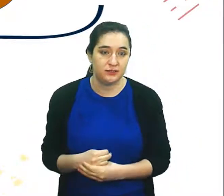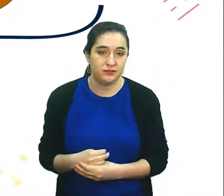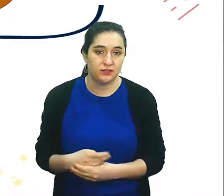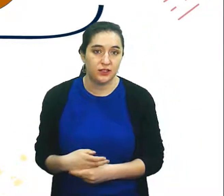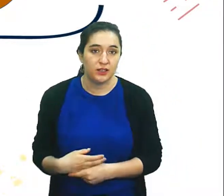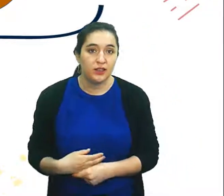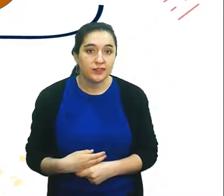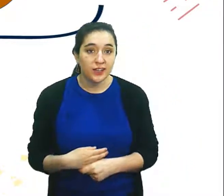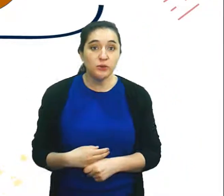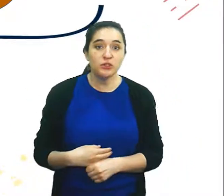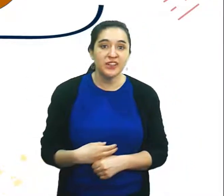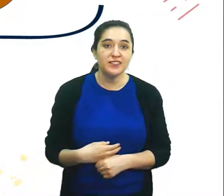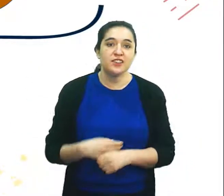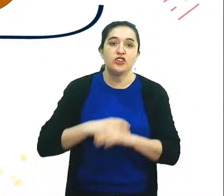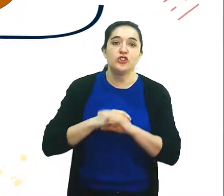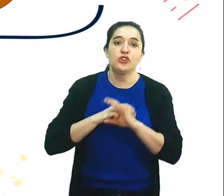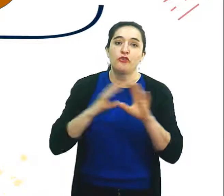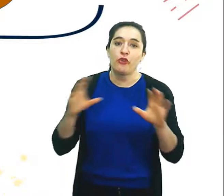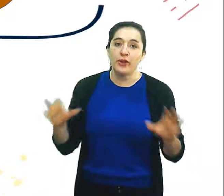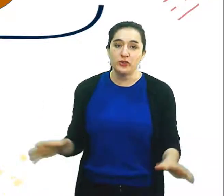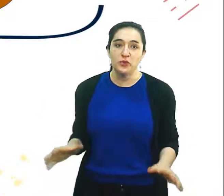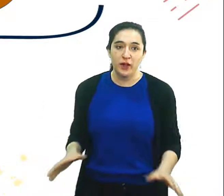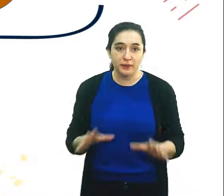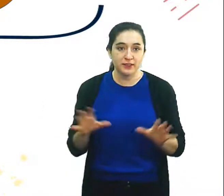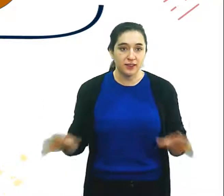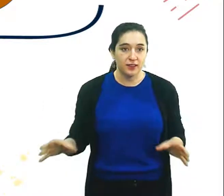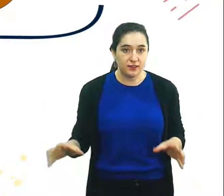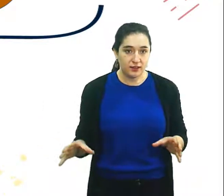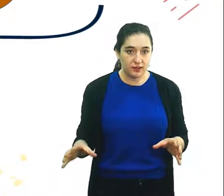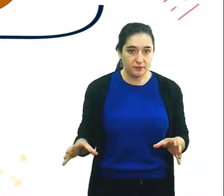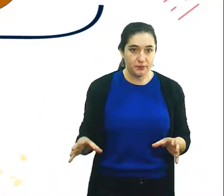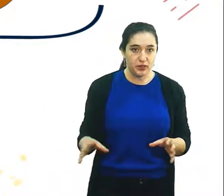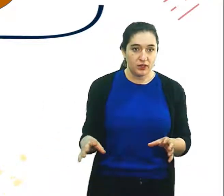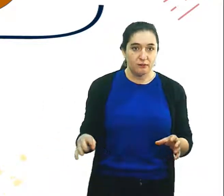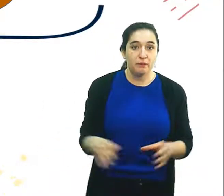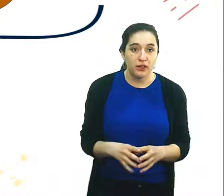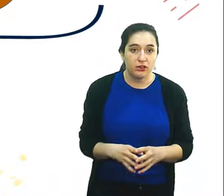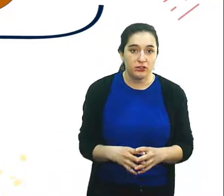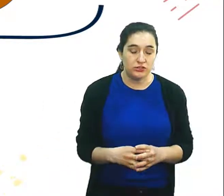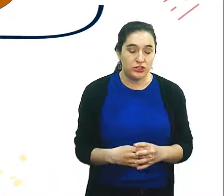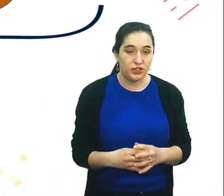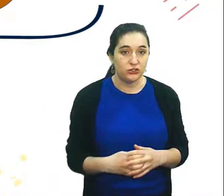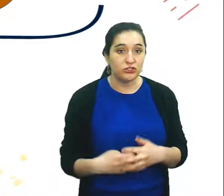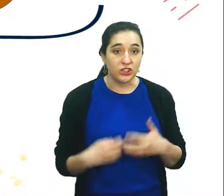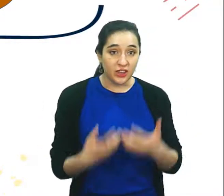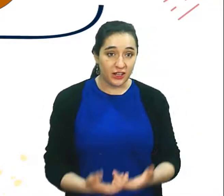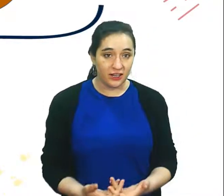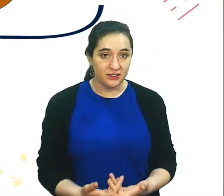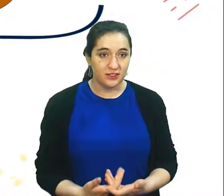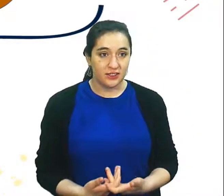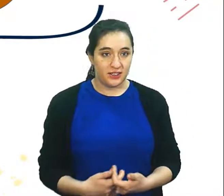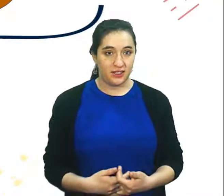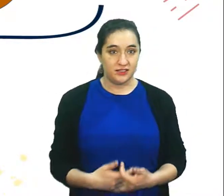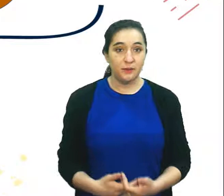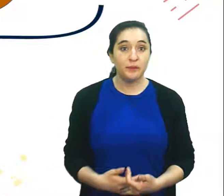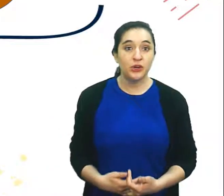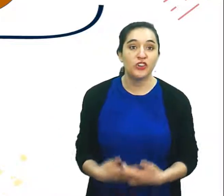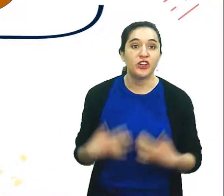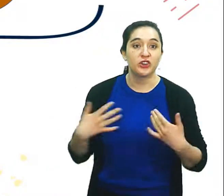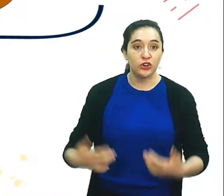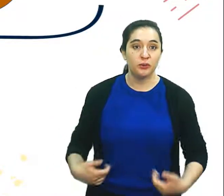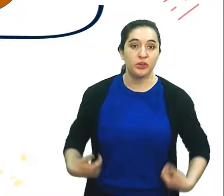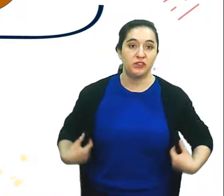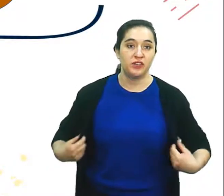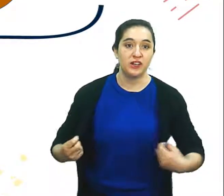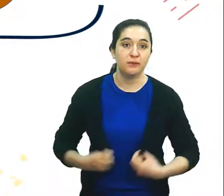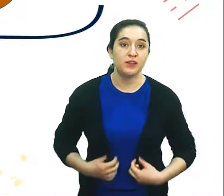Portales. Diego Portales no fue nunca presidente, pero se considera que siempre